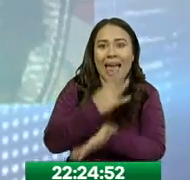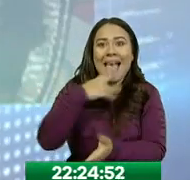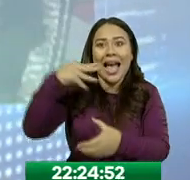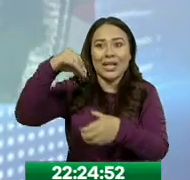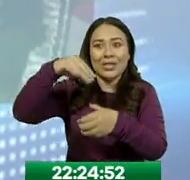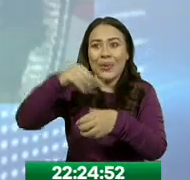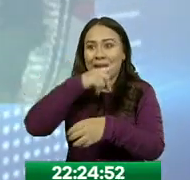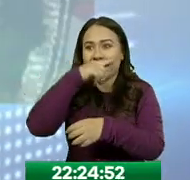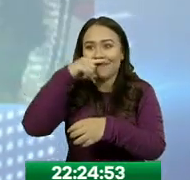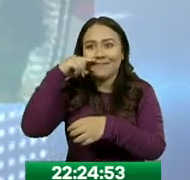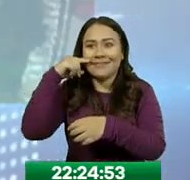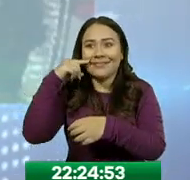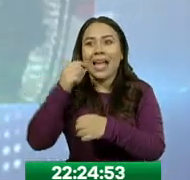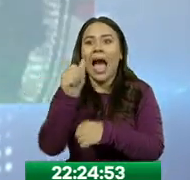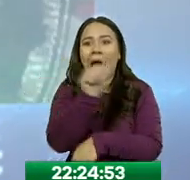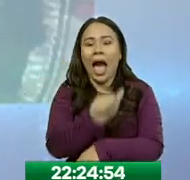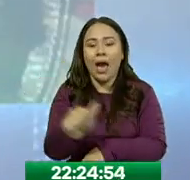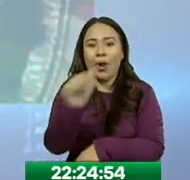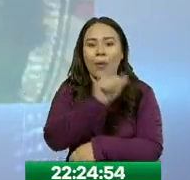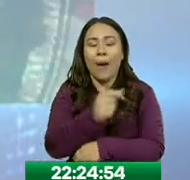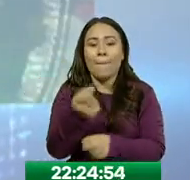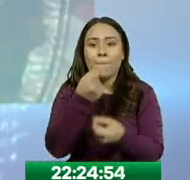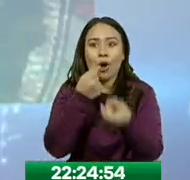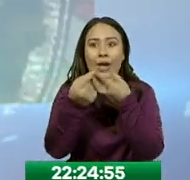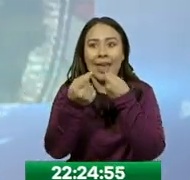@escuelaazucaricanela y